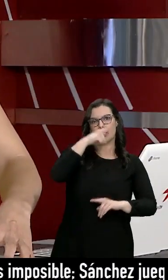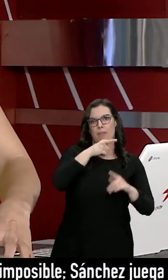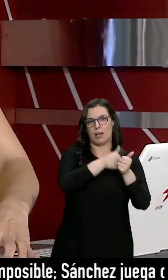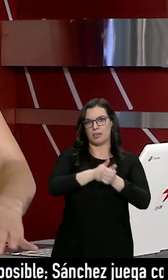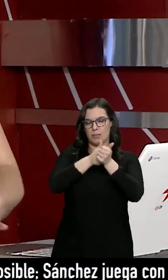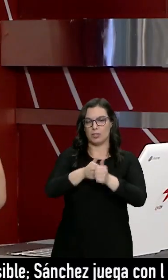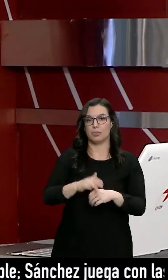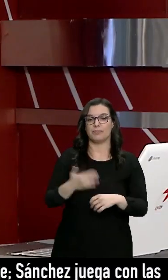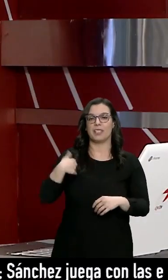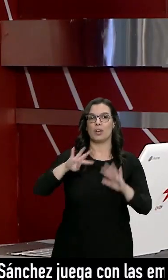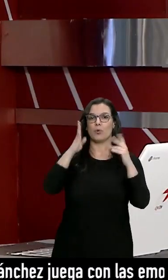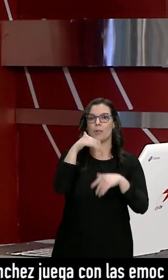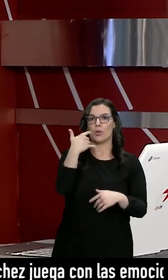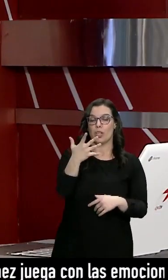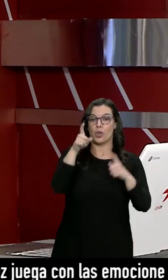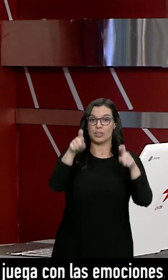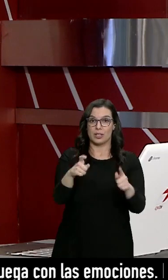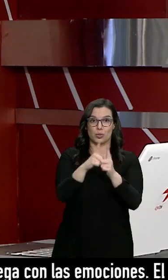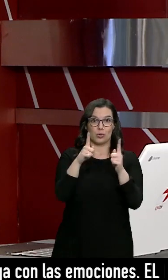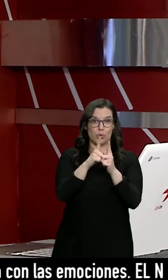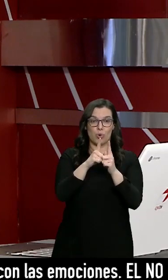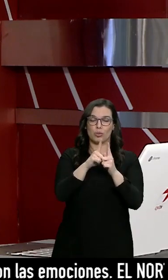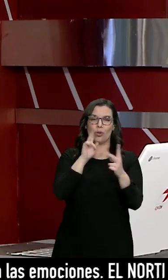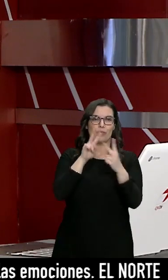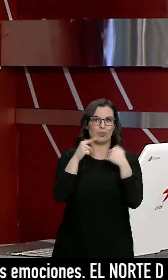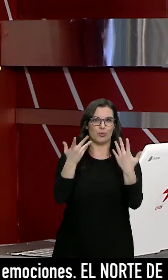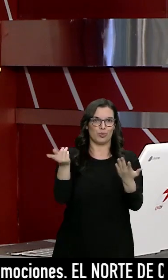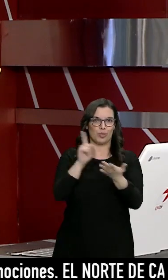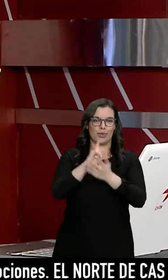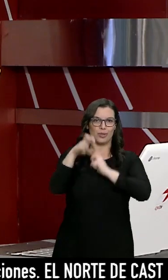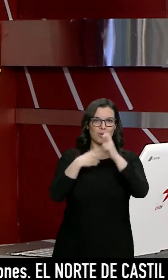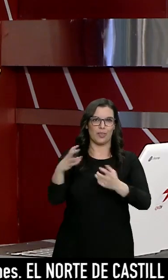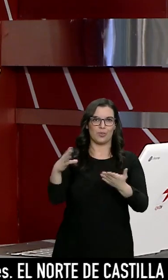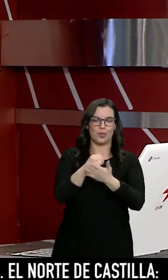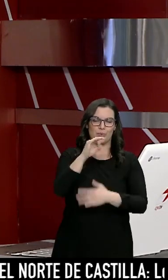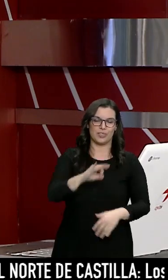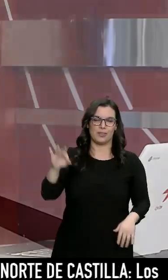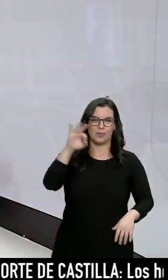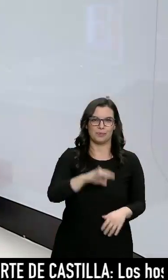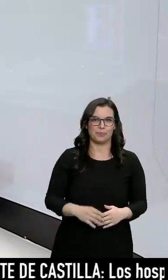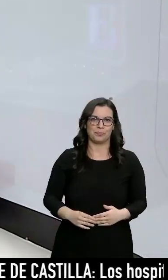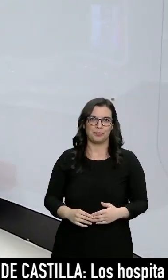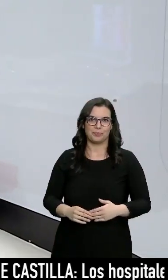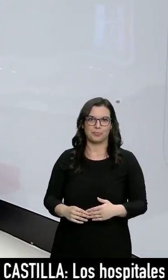Alcanzamos así las 9 menos 5 de la mañana. Hacemos una pequeña pausa y enseguida volvemos con toda la actualidad. Hasta ahora.